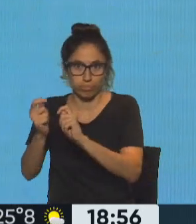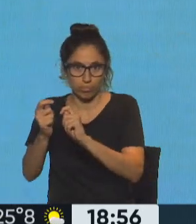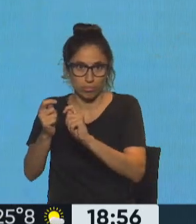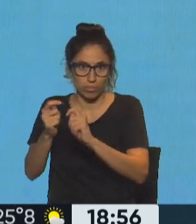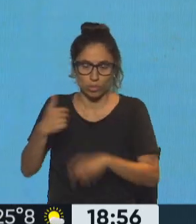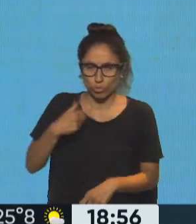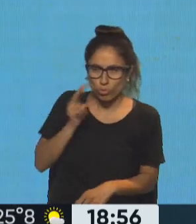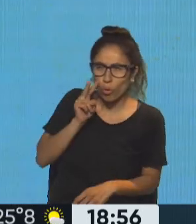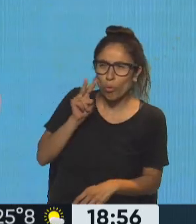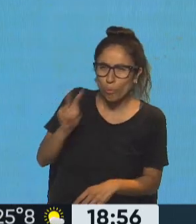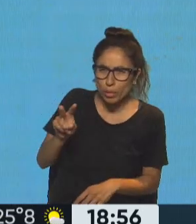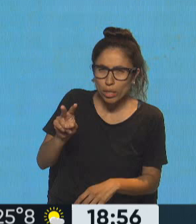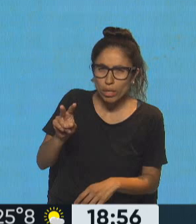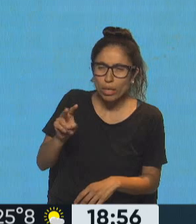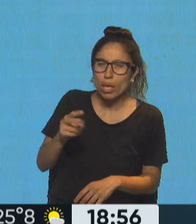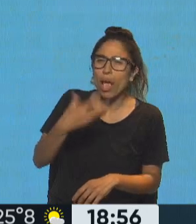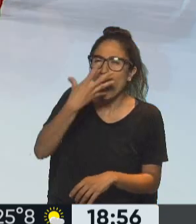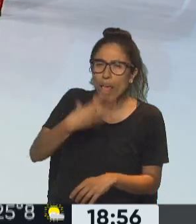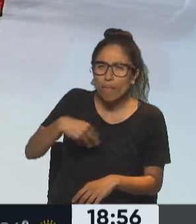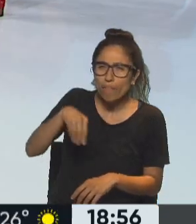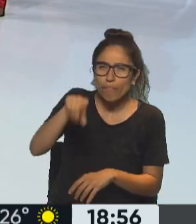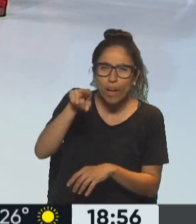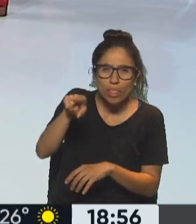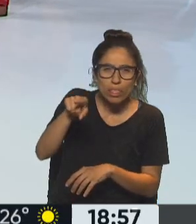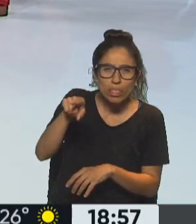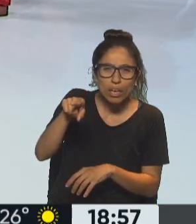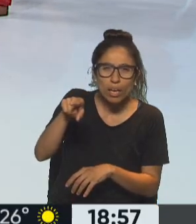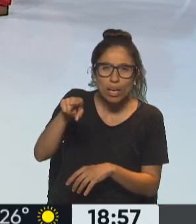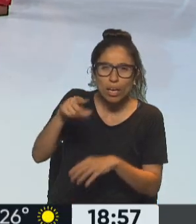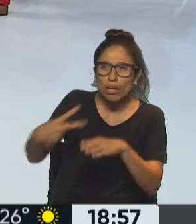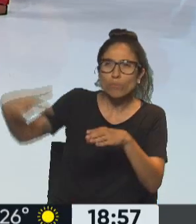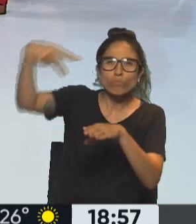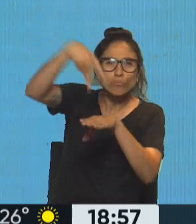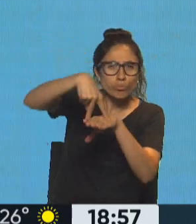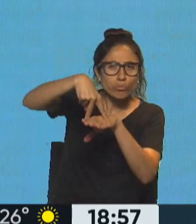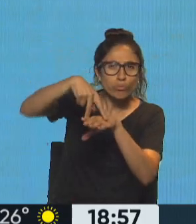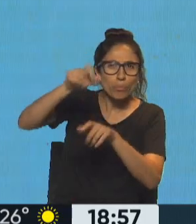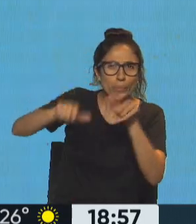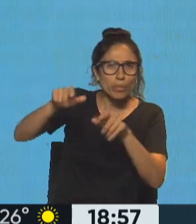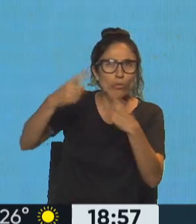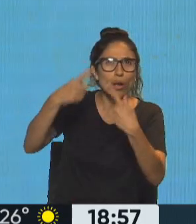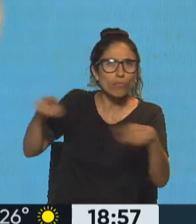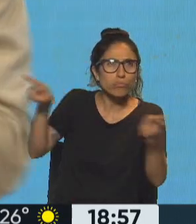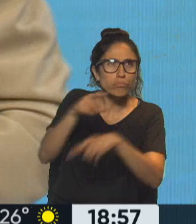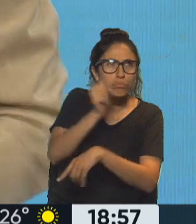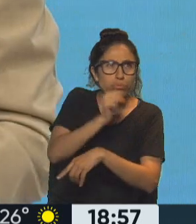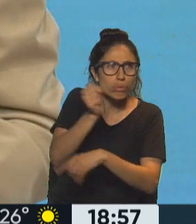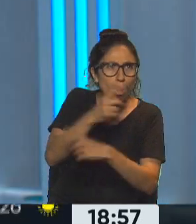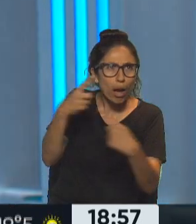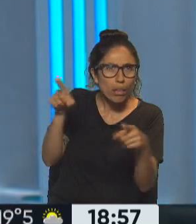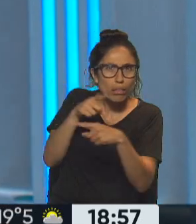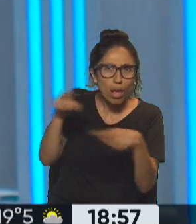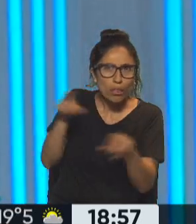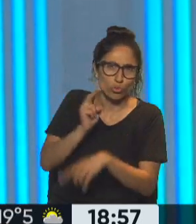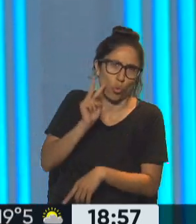elefante. Lo subí incluso a una de mis redes. Con la bandera. Sí. Buenísima. ¿Y qué trajiste?